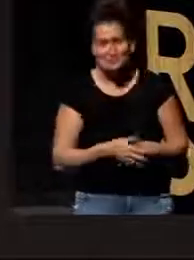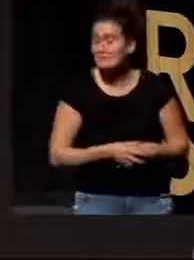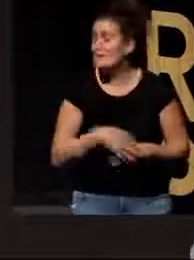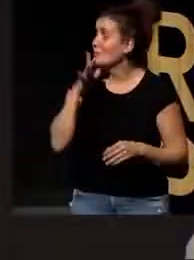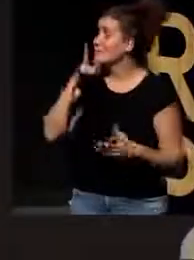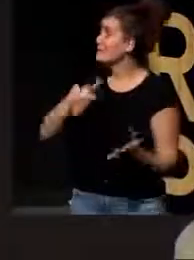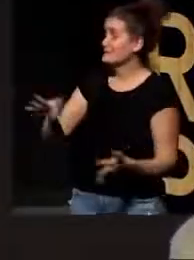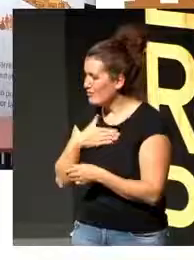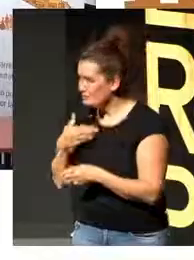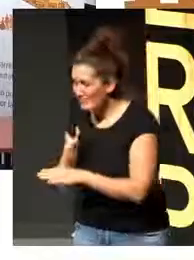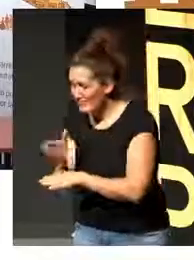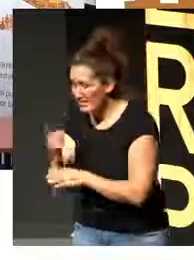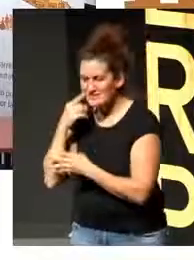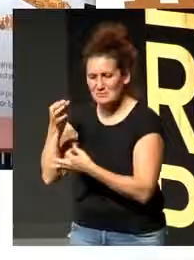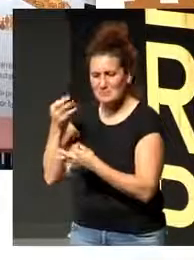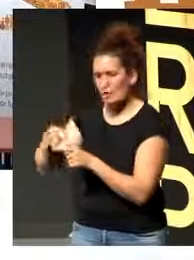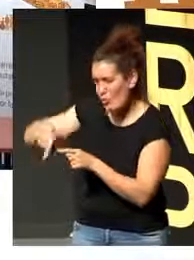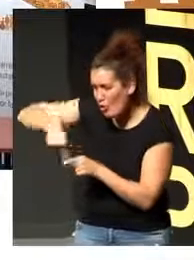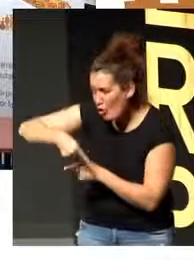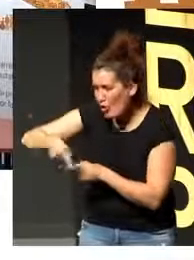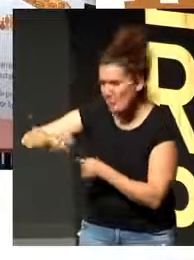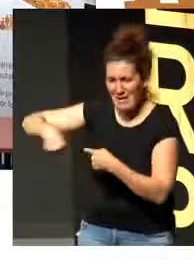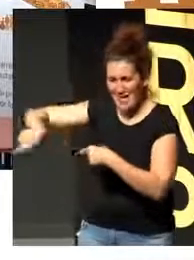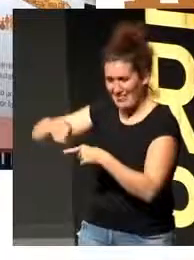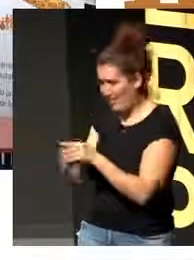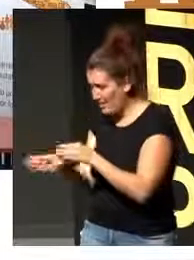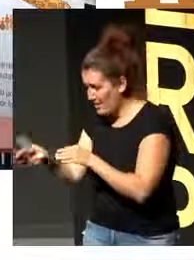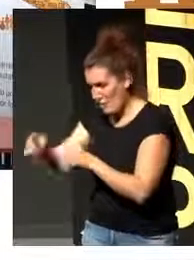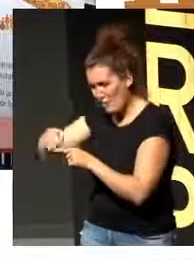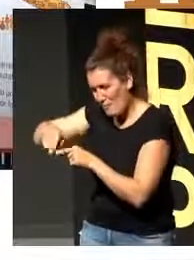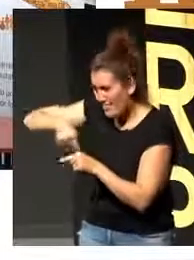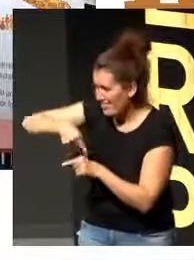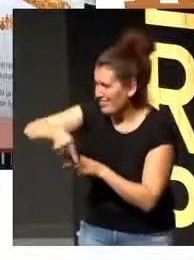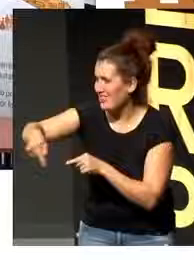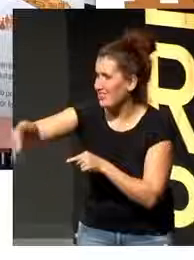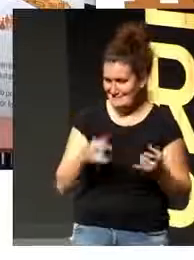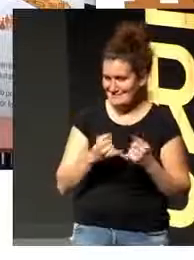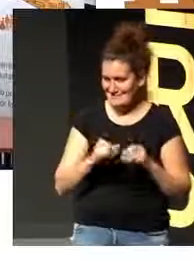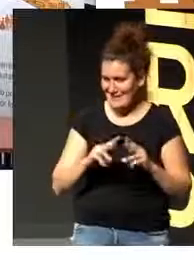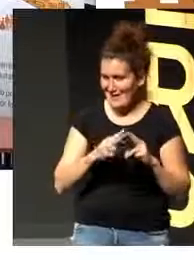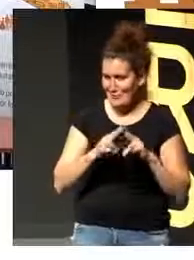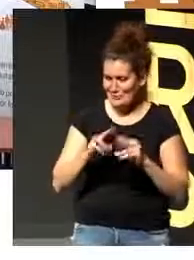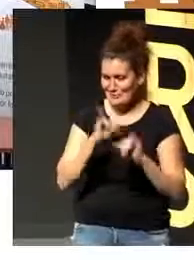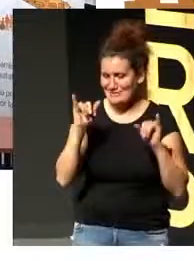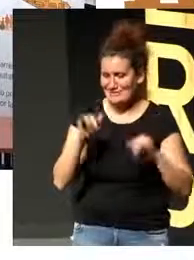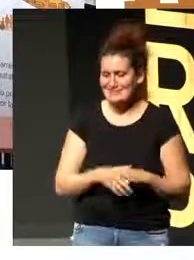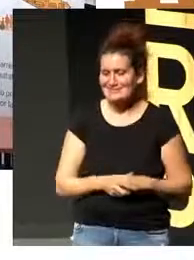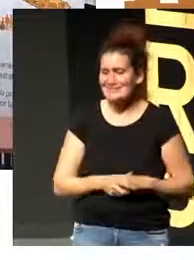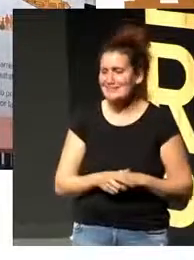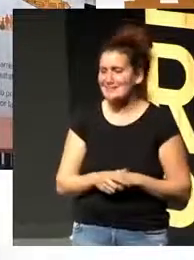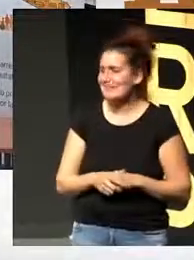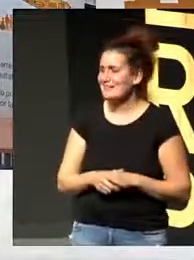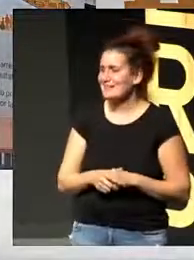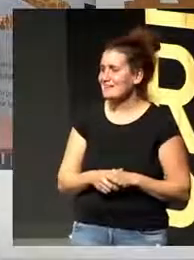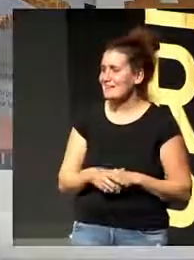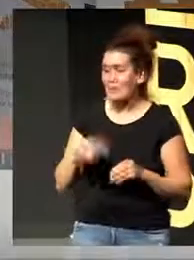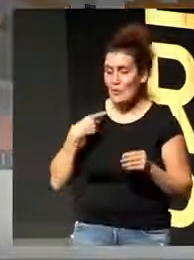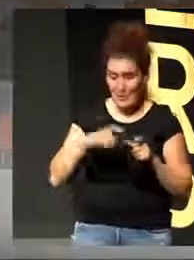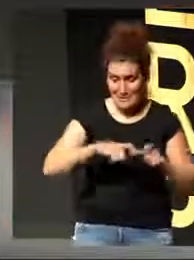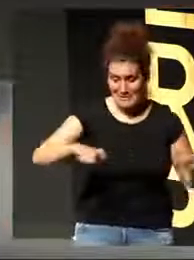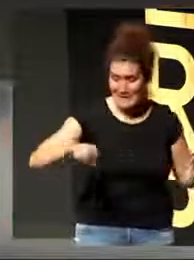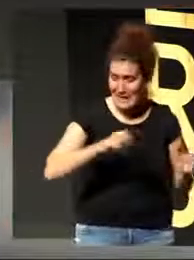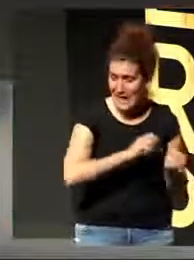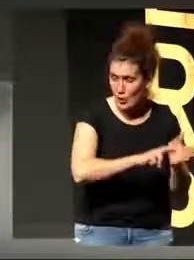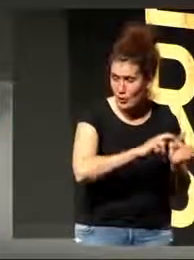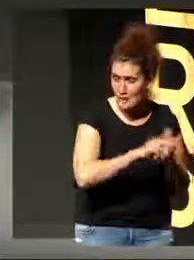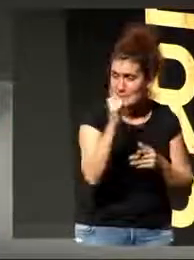que les ha pasado a las tres personas, y me voy acercando ya poquito a poco, que hoy nos acompañan. Cuando cruzaste la pasarela por primera vez,